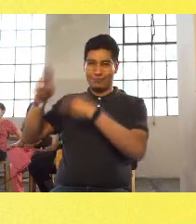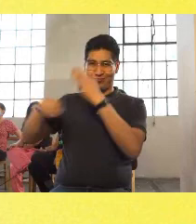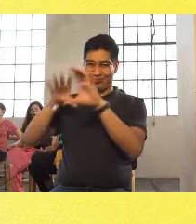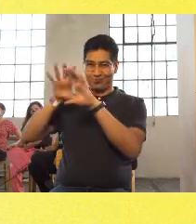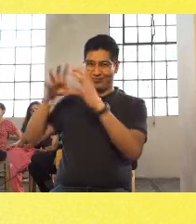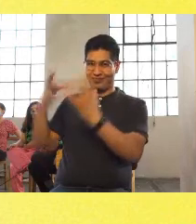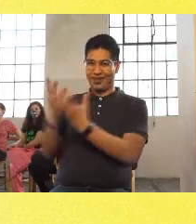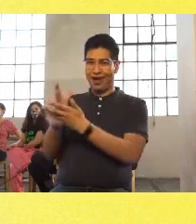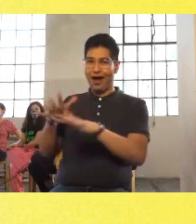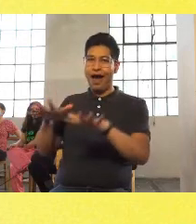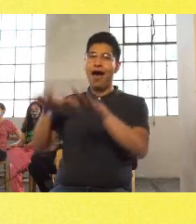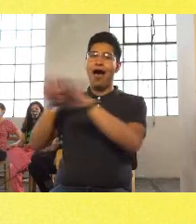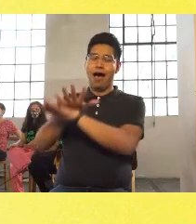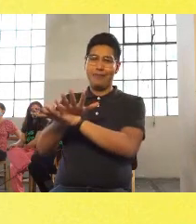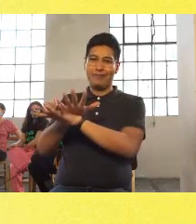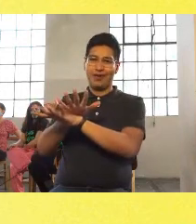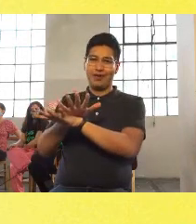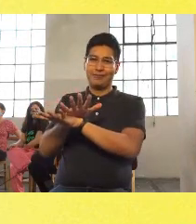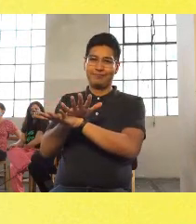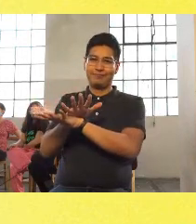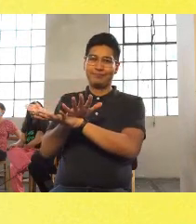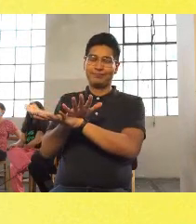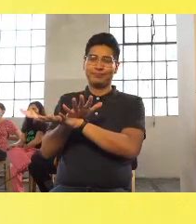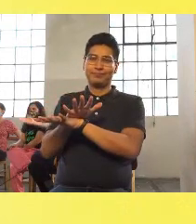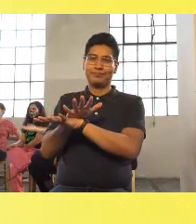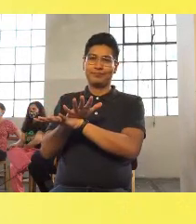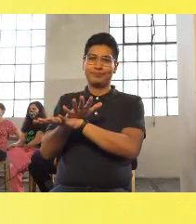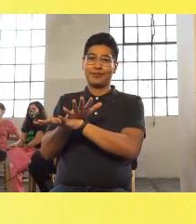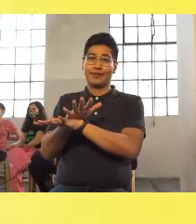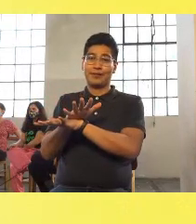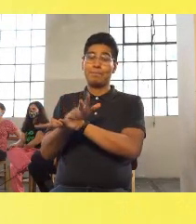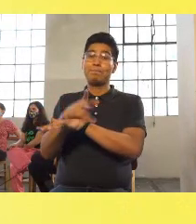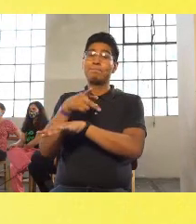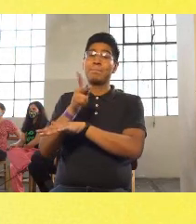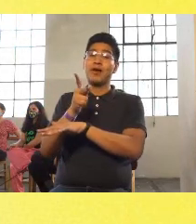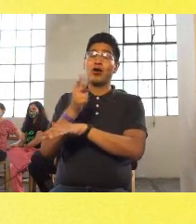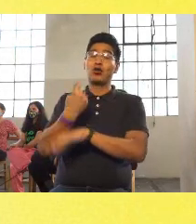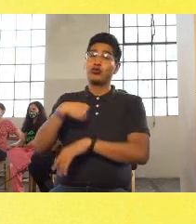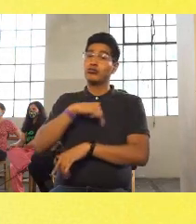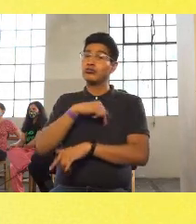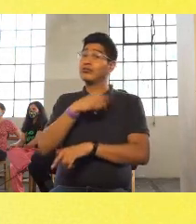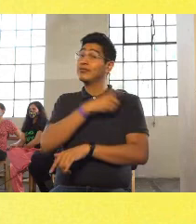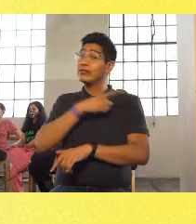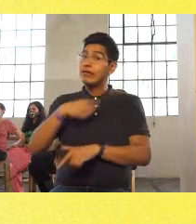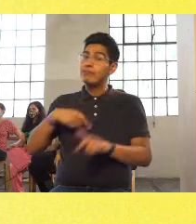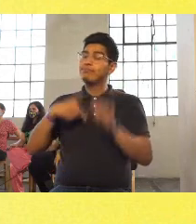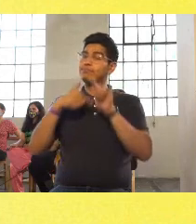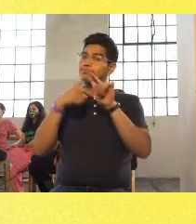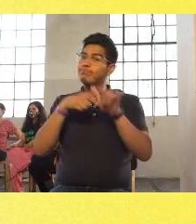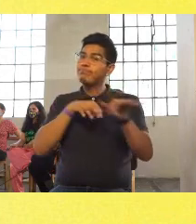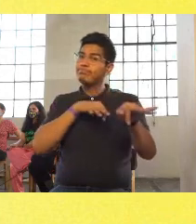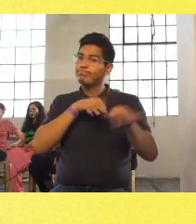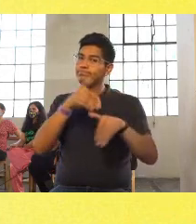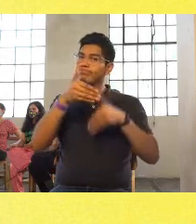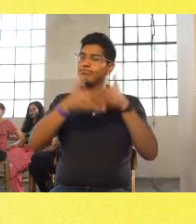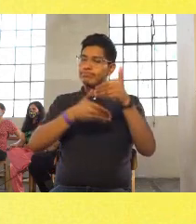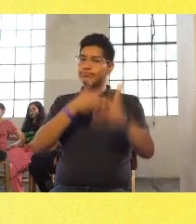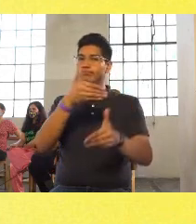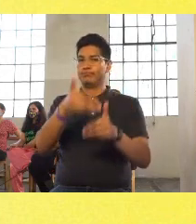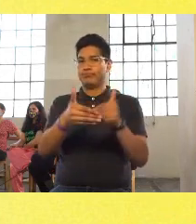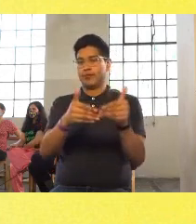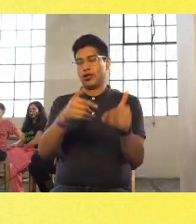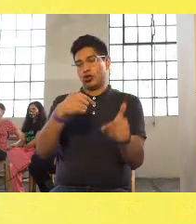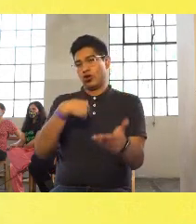este ideal al cual caminar, pues sigue estando adelante de nosotros, ¿no? Entonces, pues de inicio yo, esa